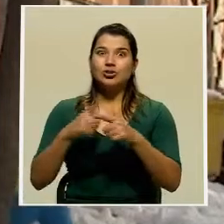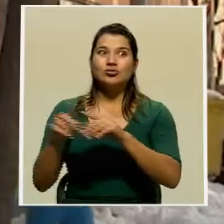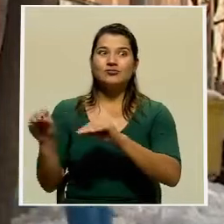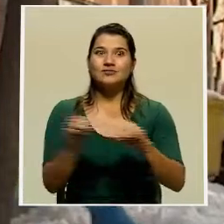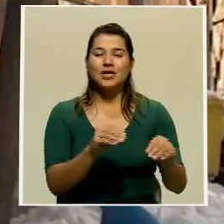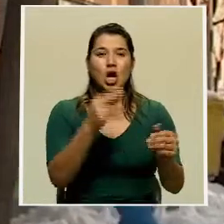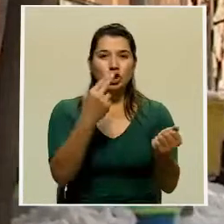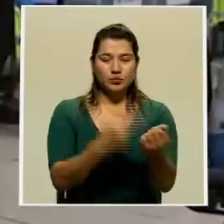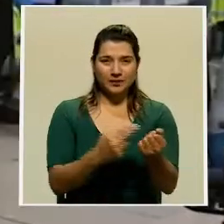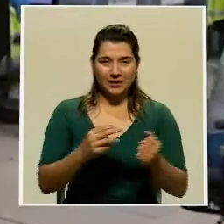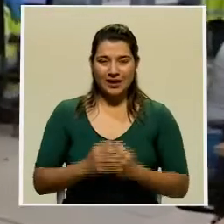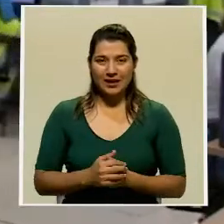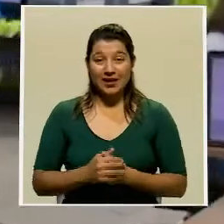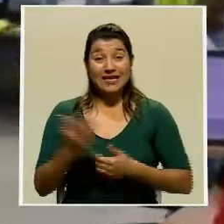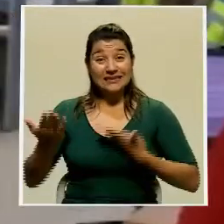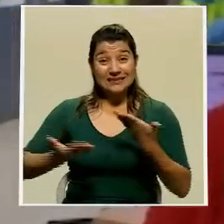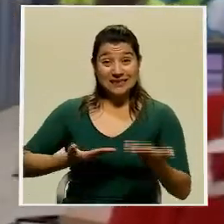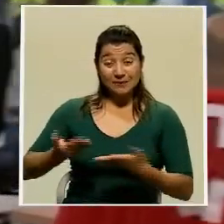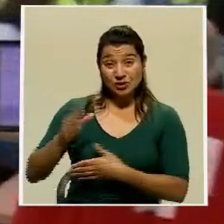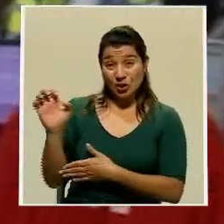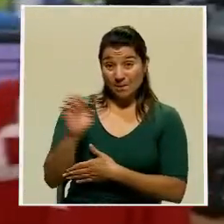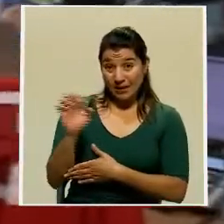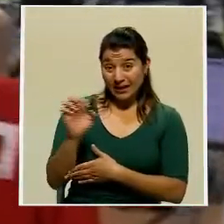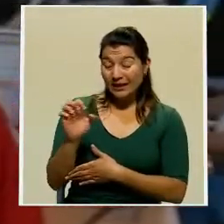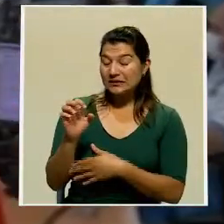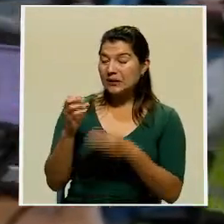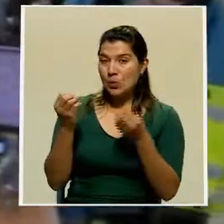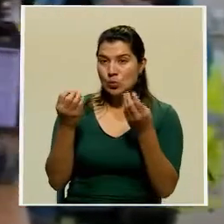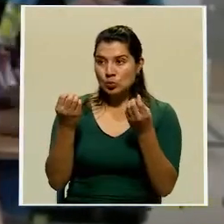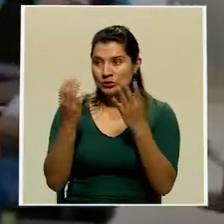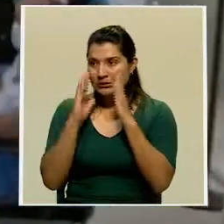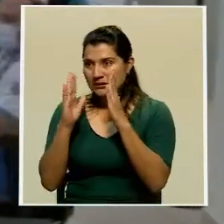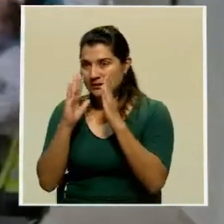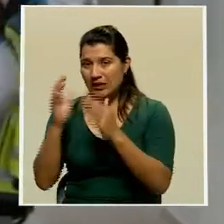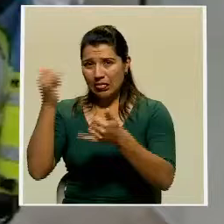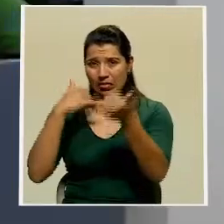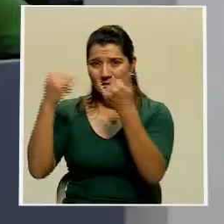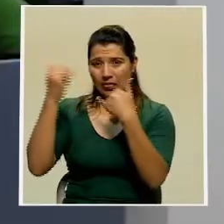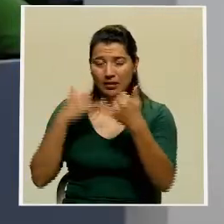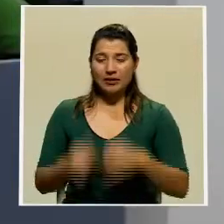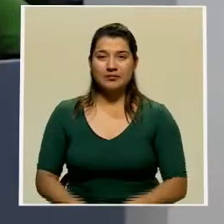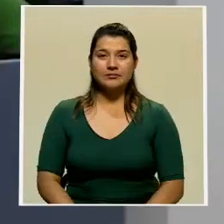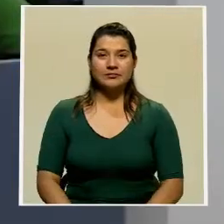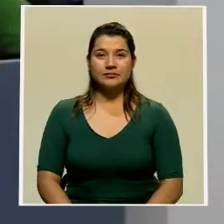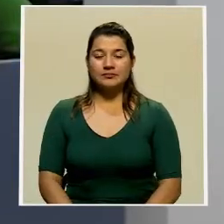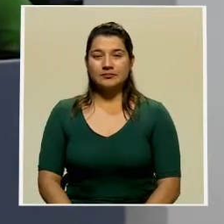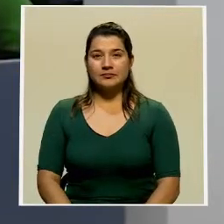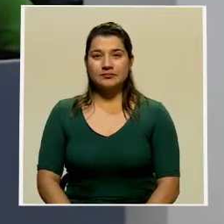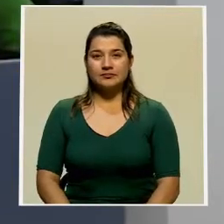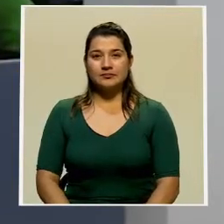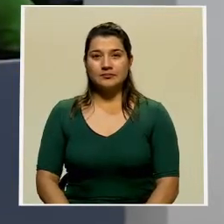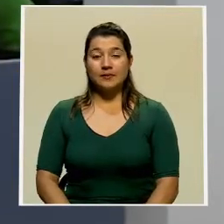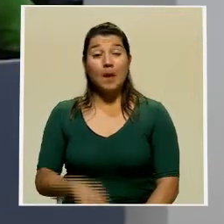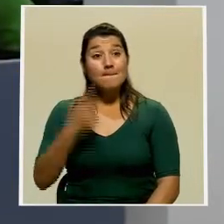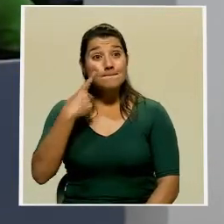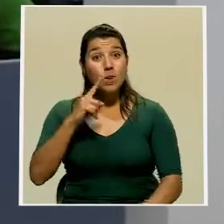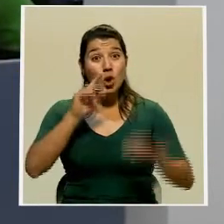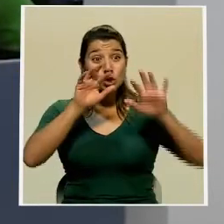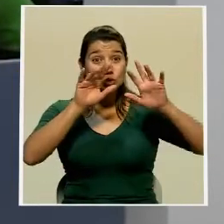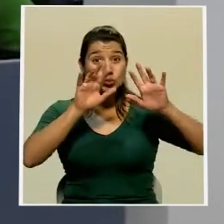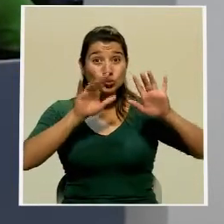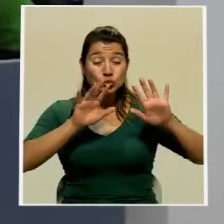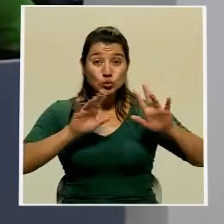la COVID-19. Los servicios de emergencia se han visto desbordados por las llamadas. Con el tema de la nieve, pues